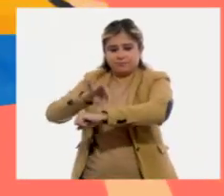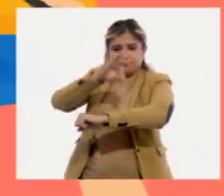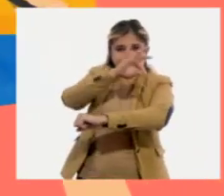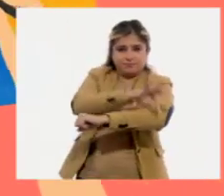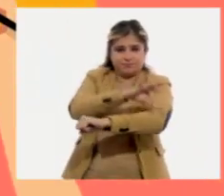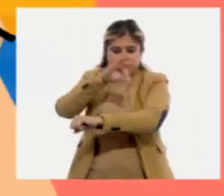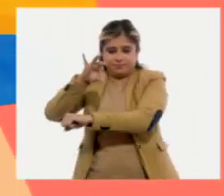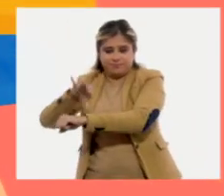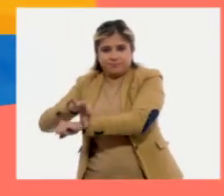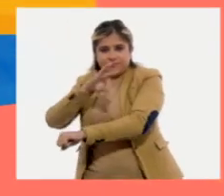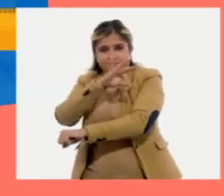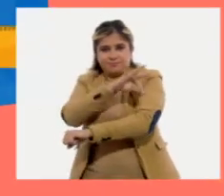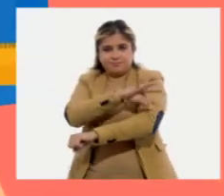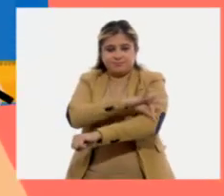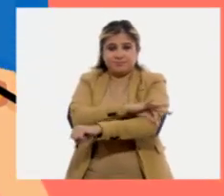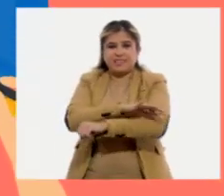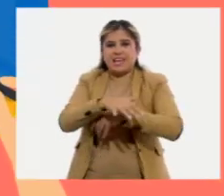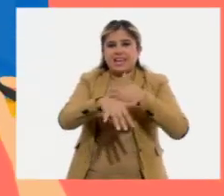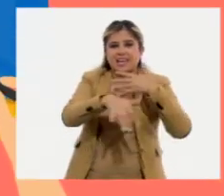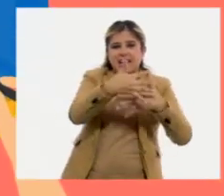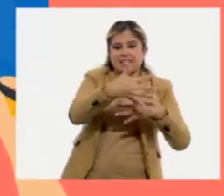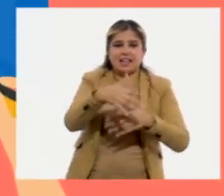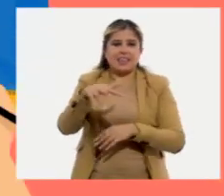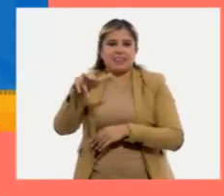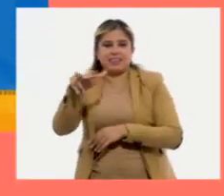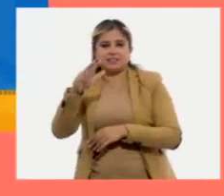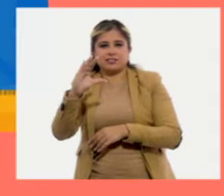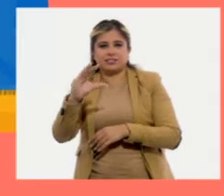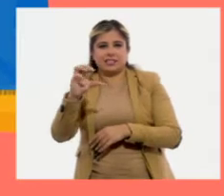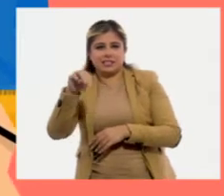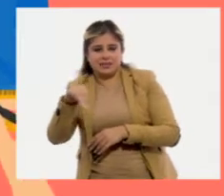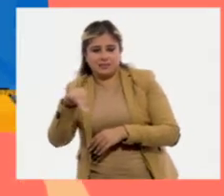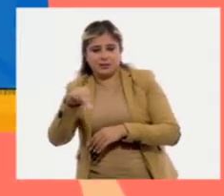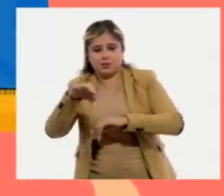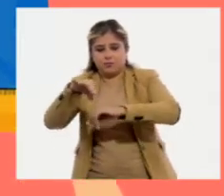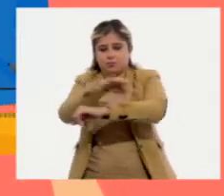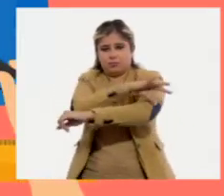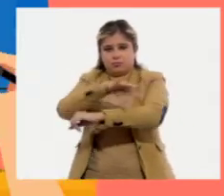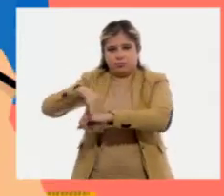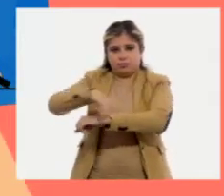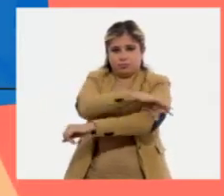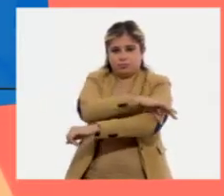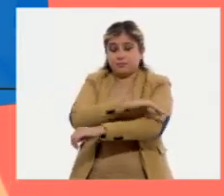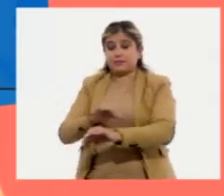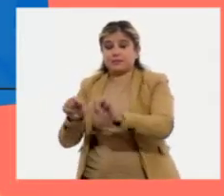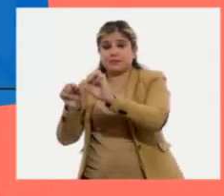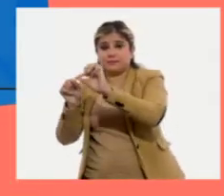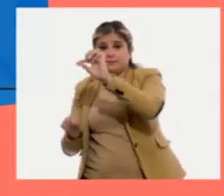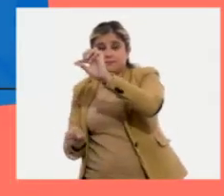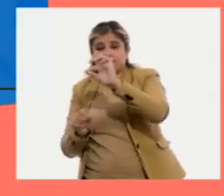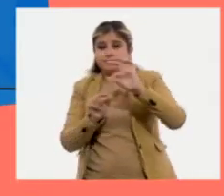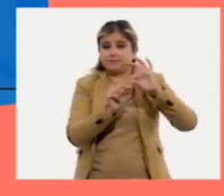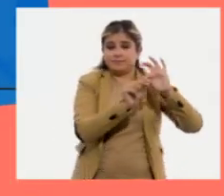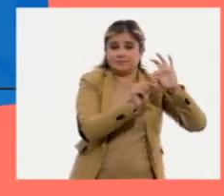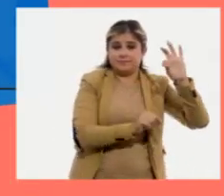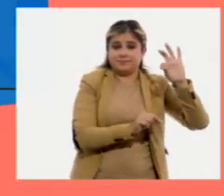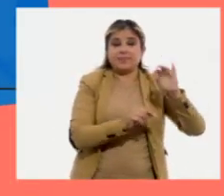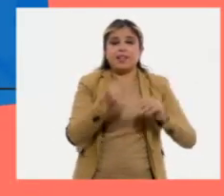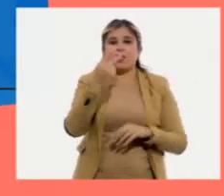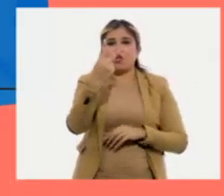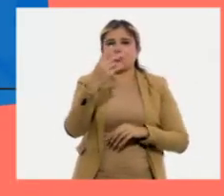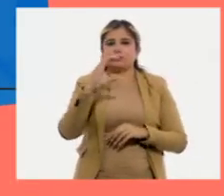el plumón o la pluma de 15 a 18 centímetros de largo de un lado, dejando un margen de